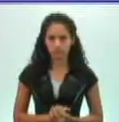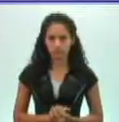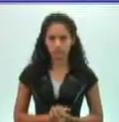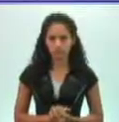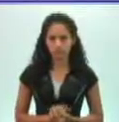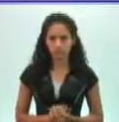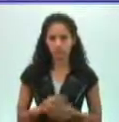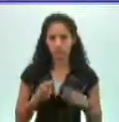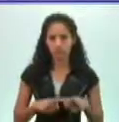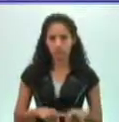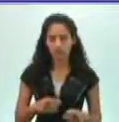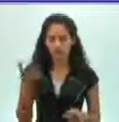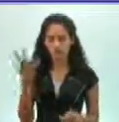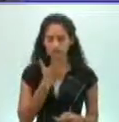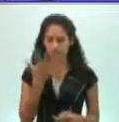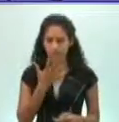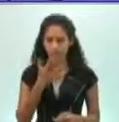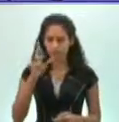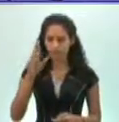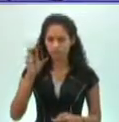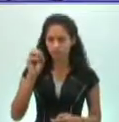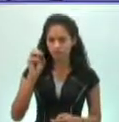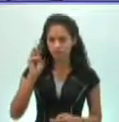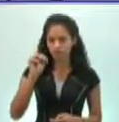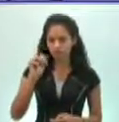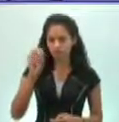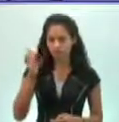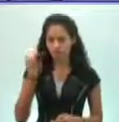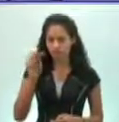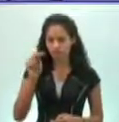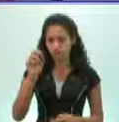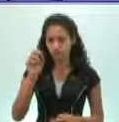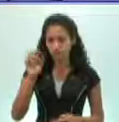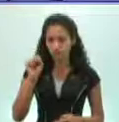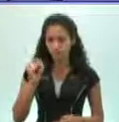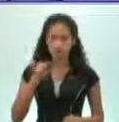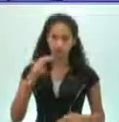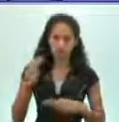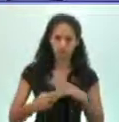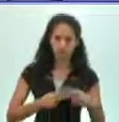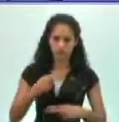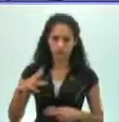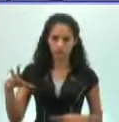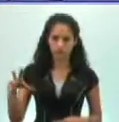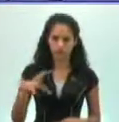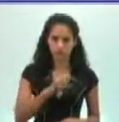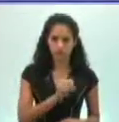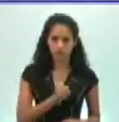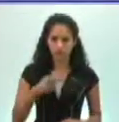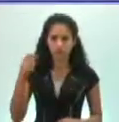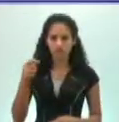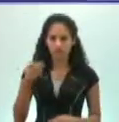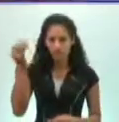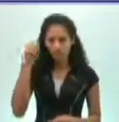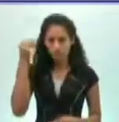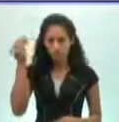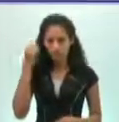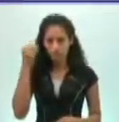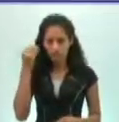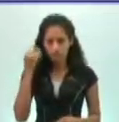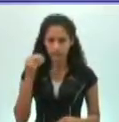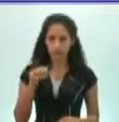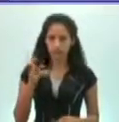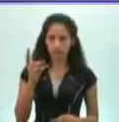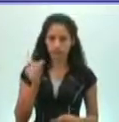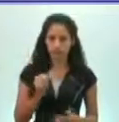Pero fueron los romanos quienes me forjaron casi como me conoces ahora. Ellos explotaron mis capacidades al máximo a fin de hacer